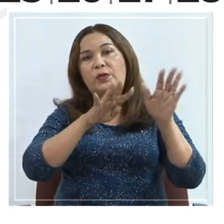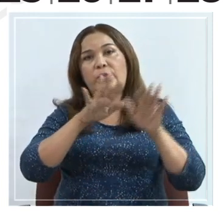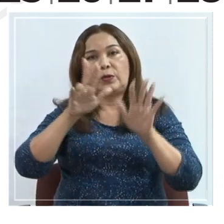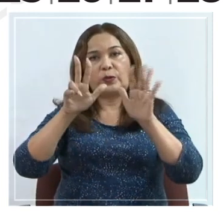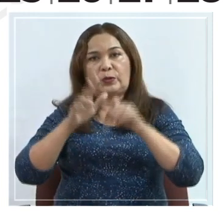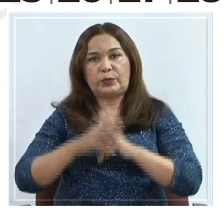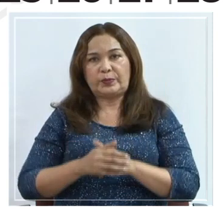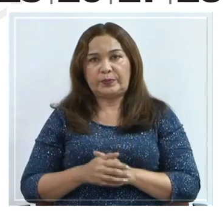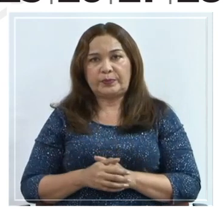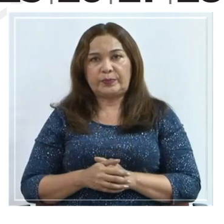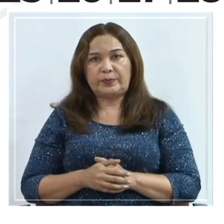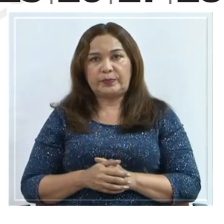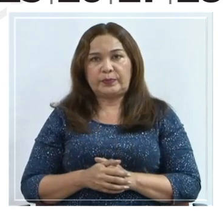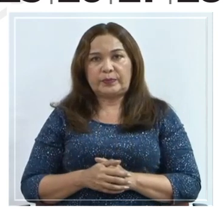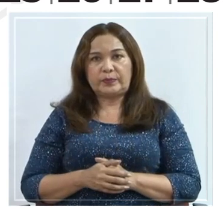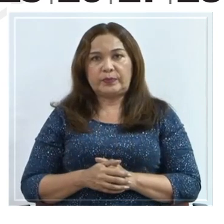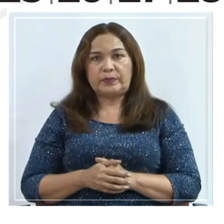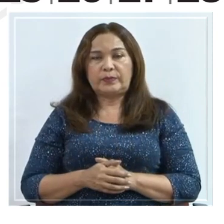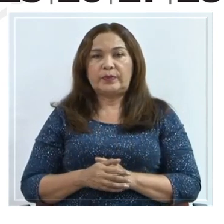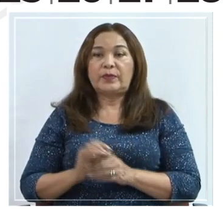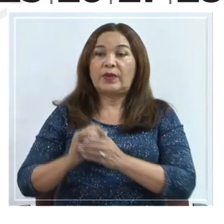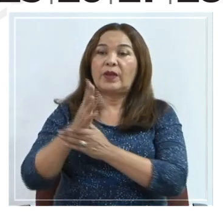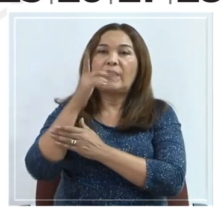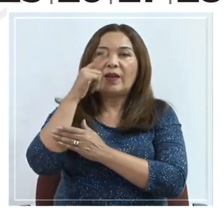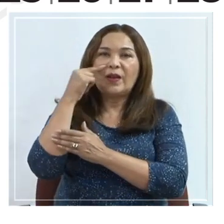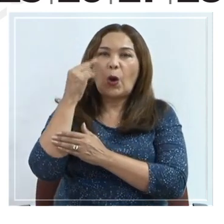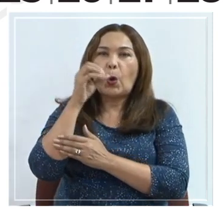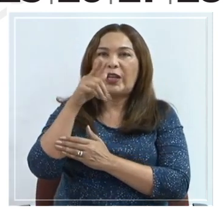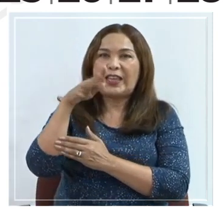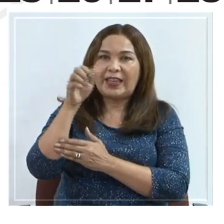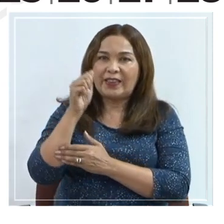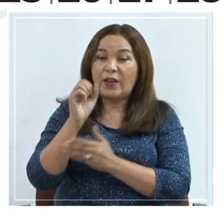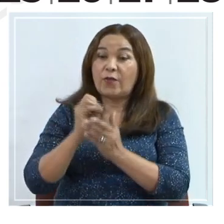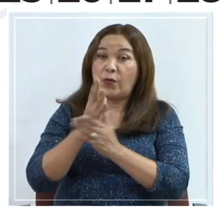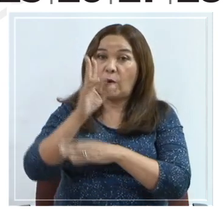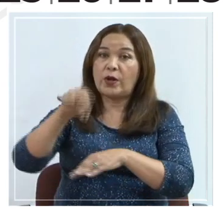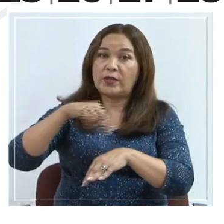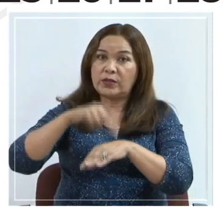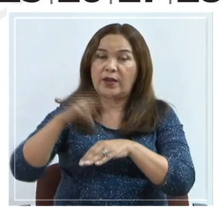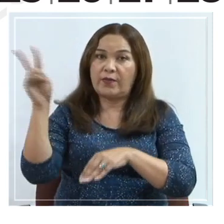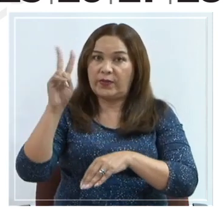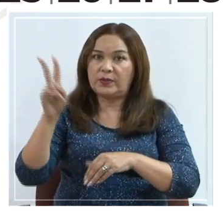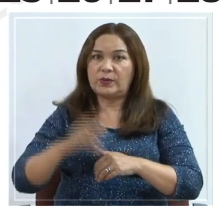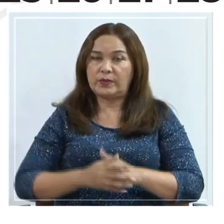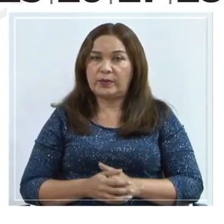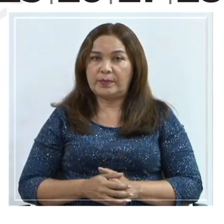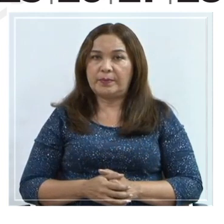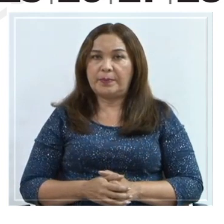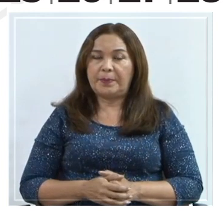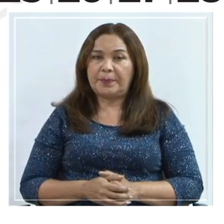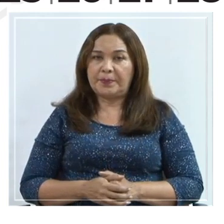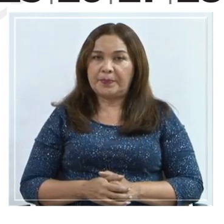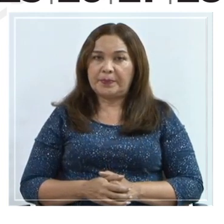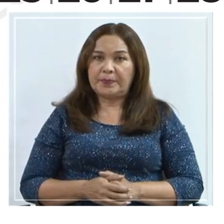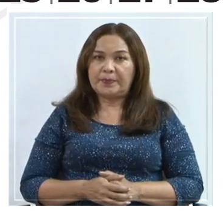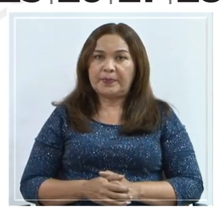1958 la orquídea es declarada como flor nacional de venezuela